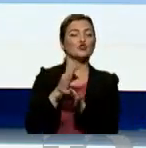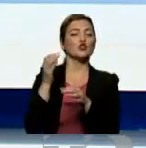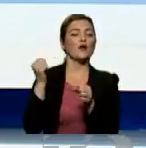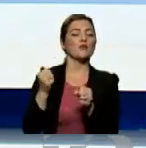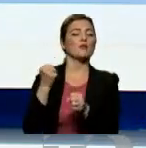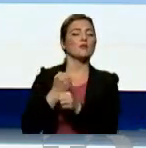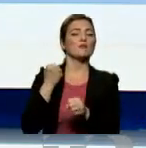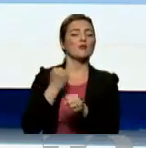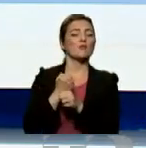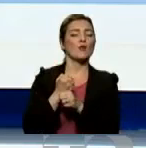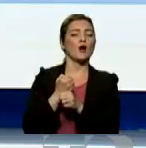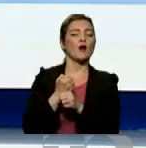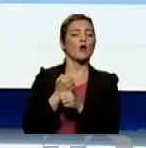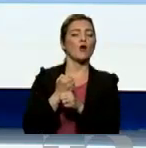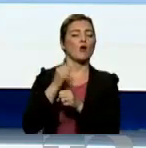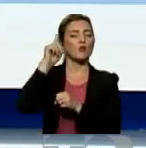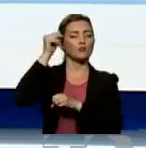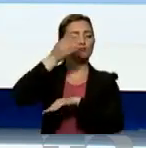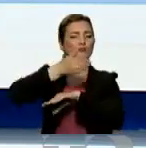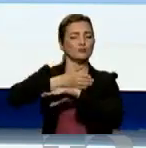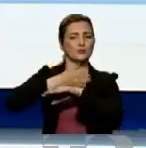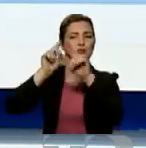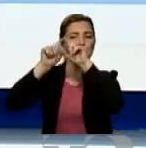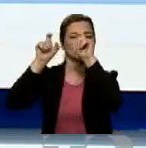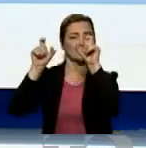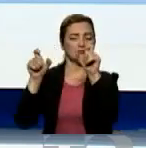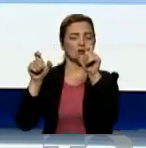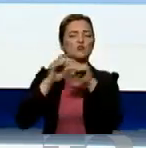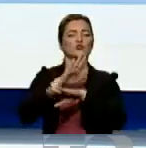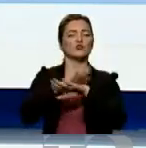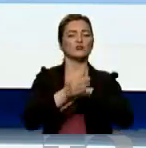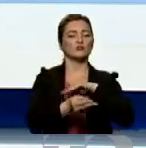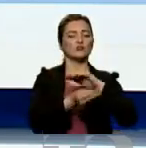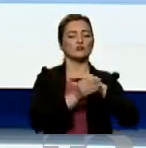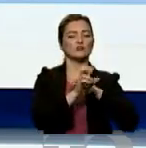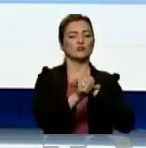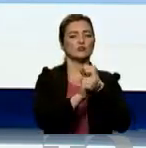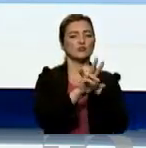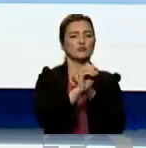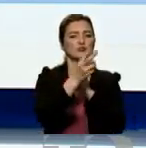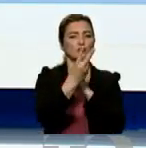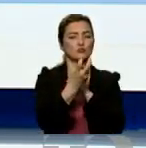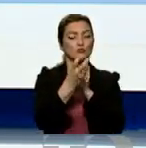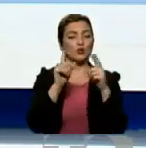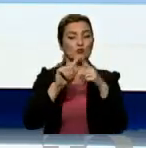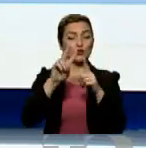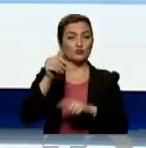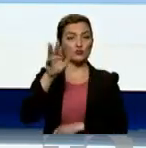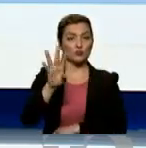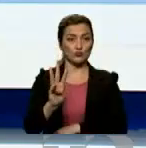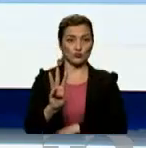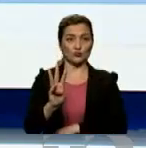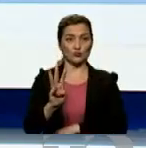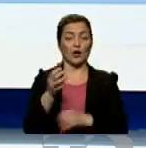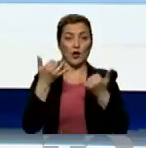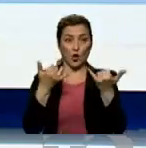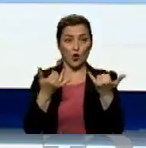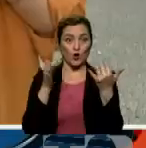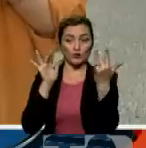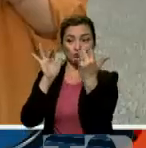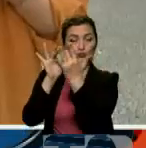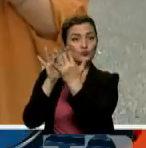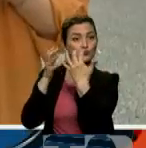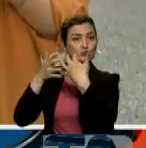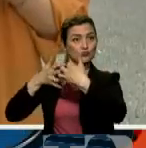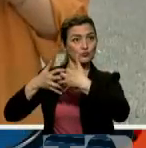también empresarios, por el caso Sobornos 2012-2016. En este momento nos trasladamos hasta la Corte Nacional de Justicia, donde